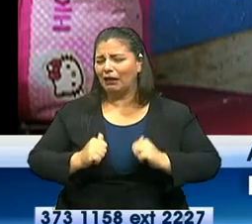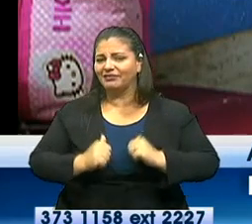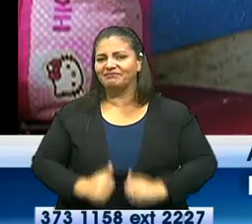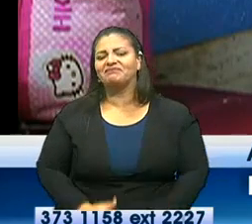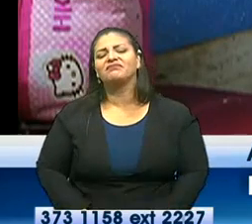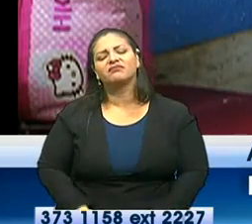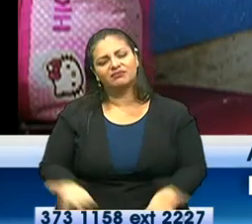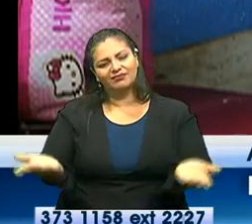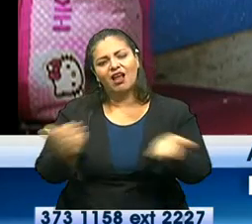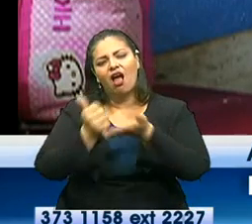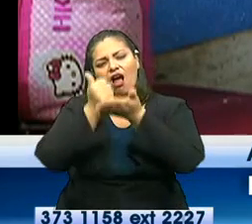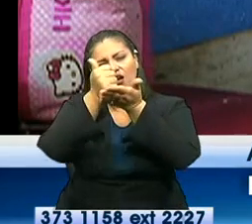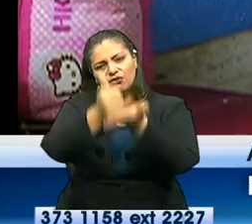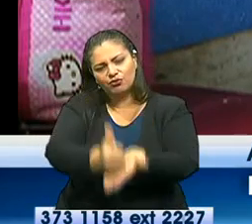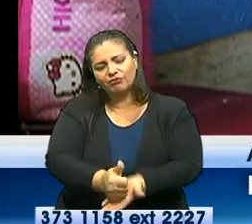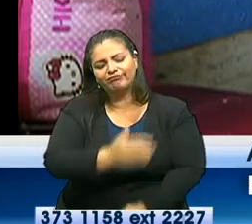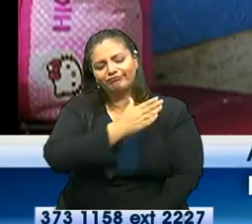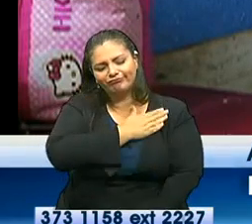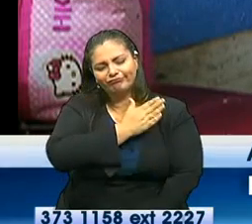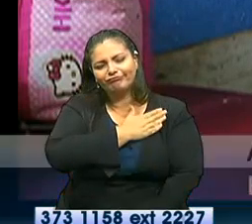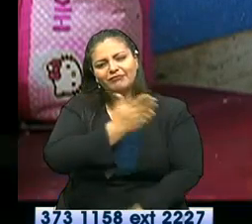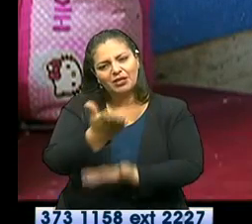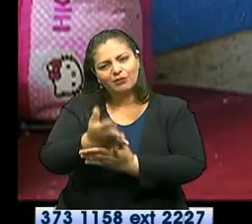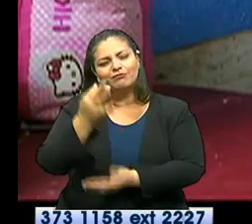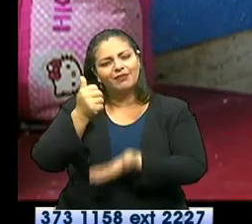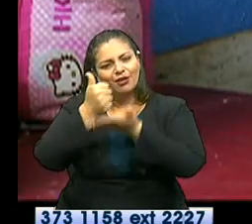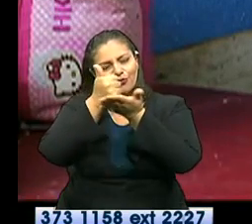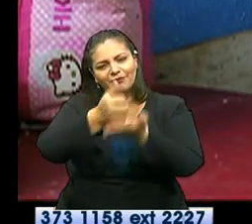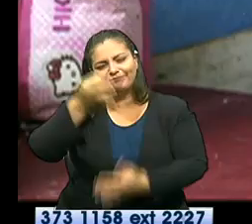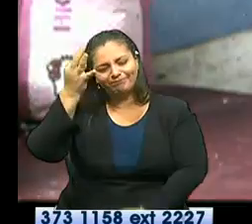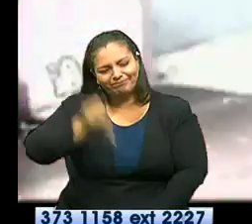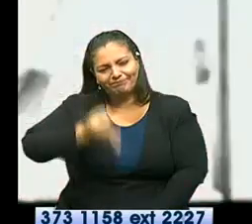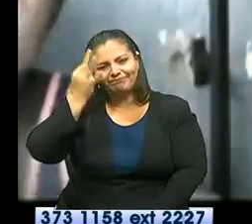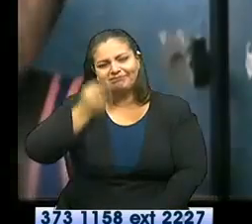solidaridad de ustedes, amigos televidentes.